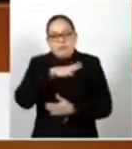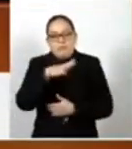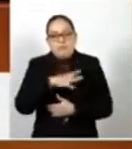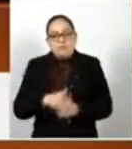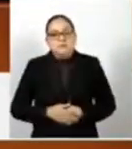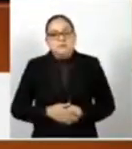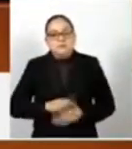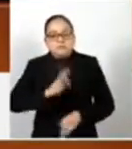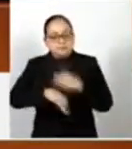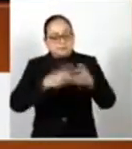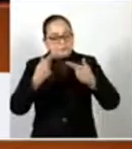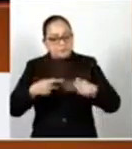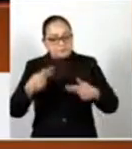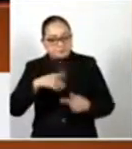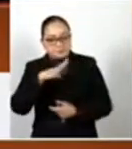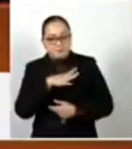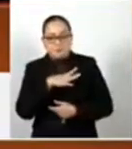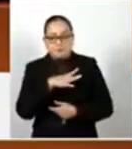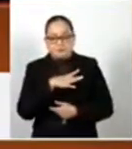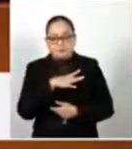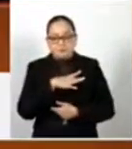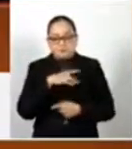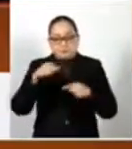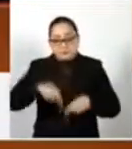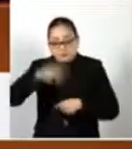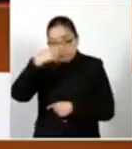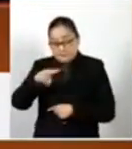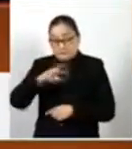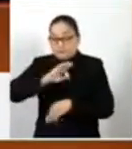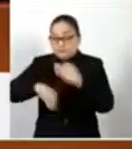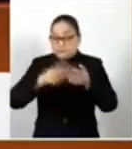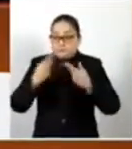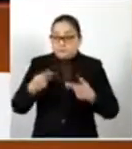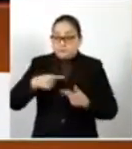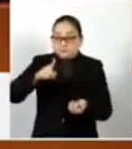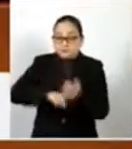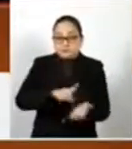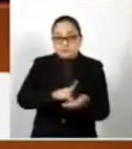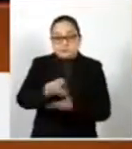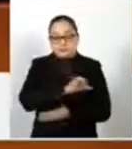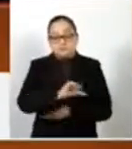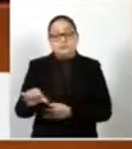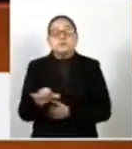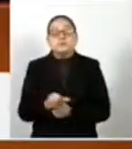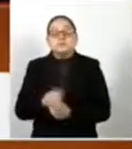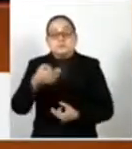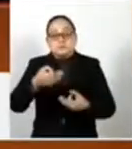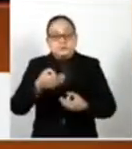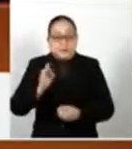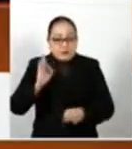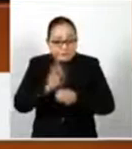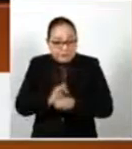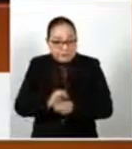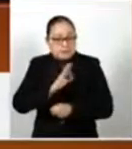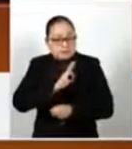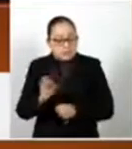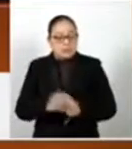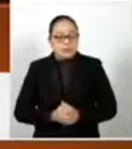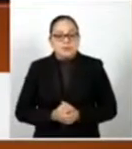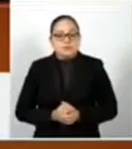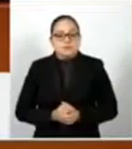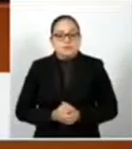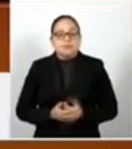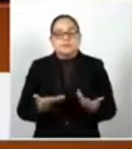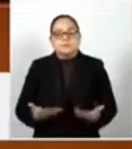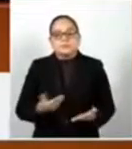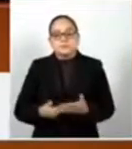mundo tiene en nuestro territorio el derecho a una defensa. Aunque de frente